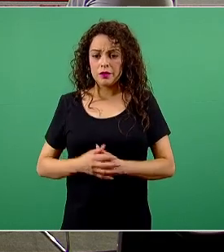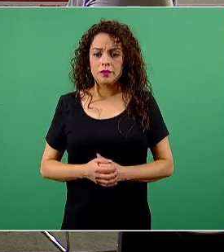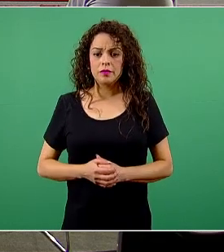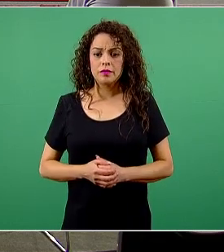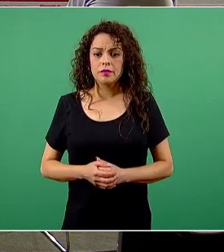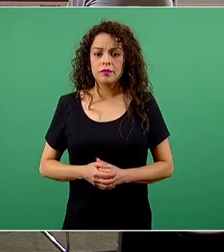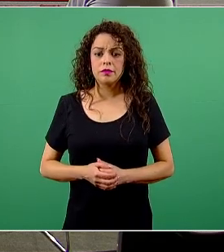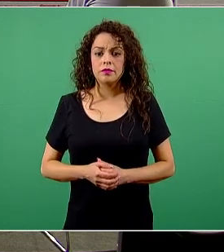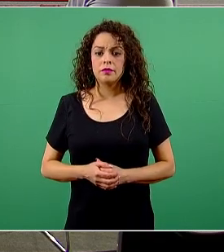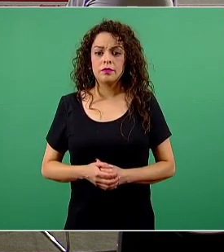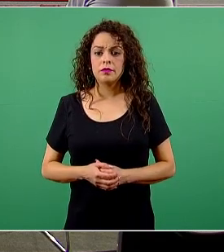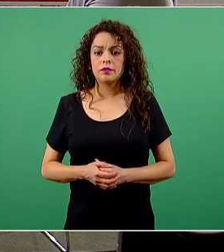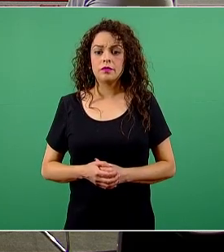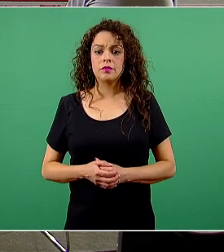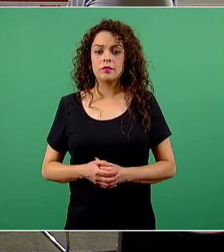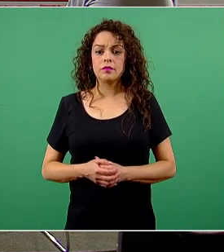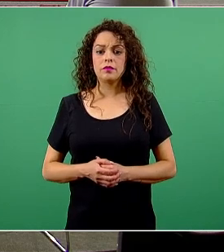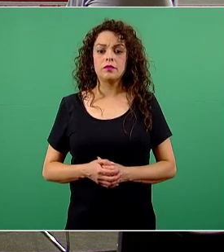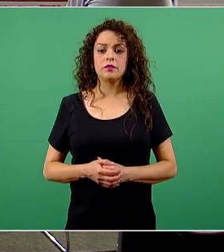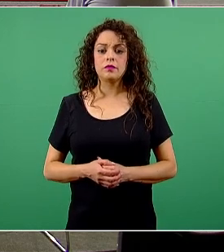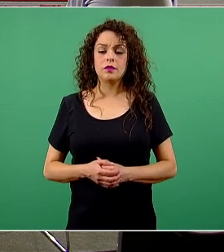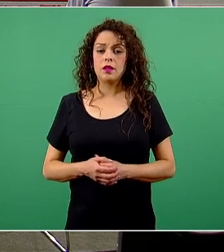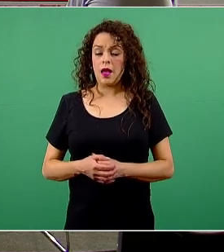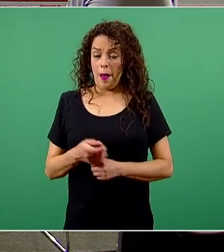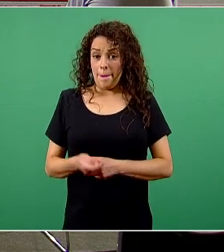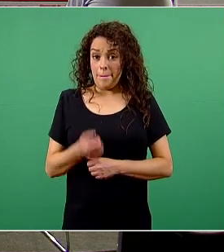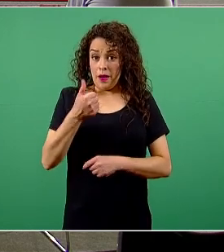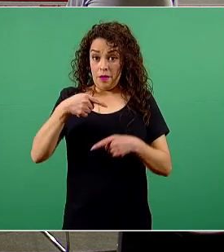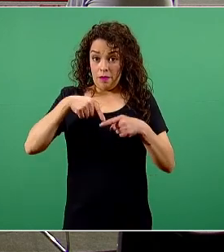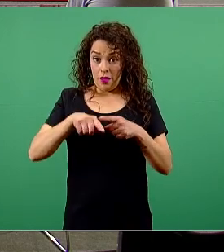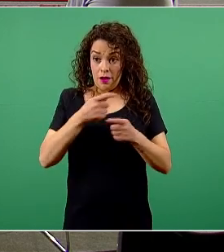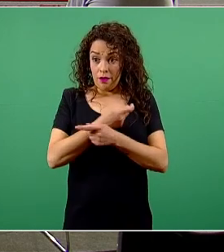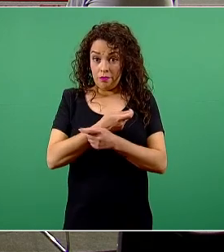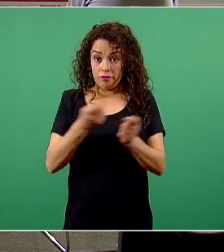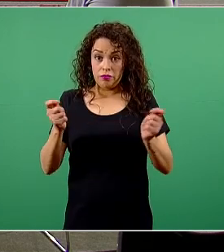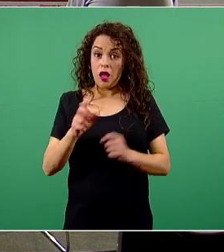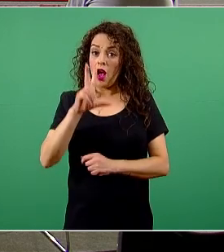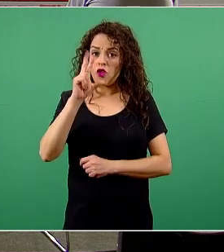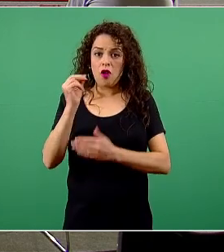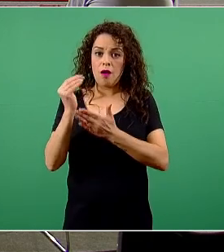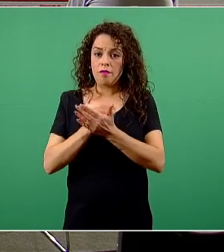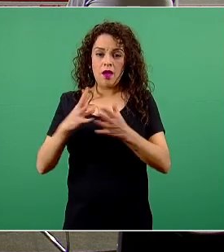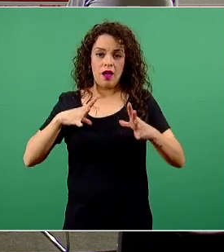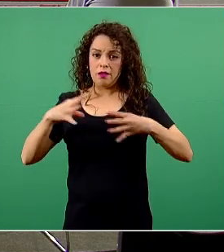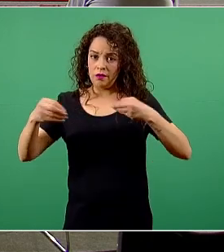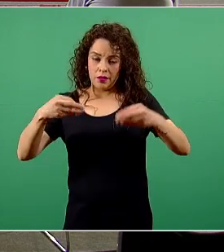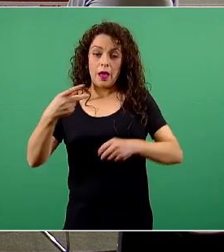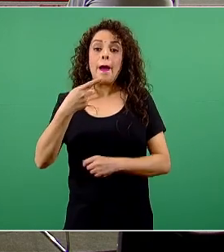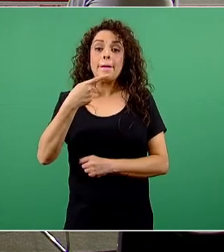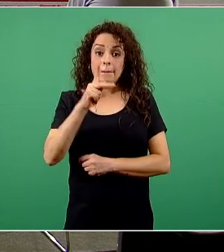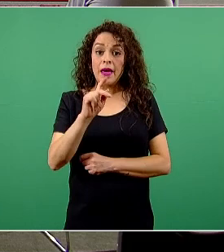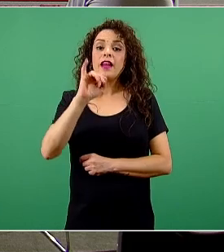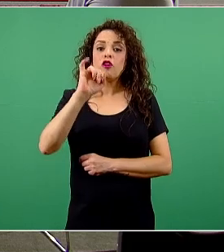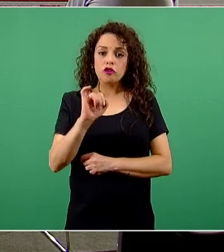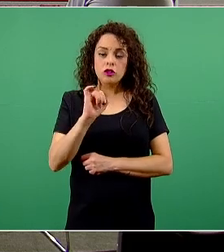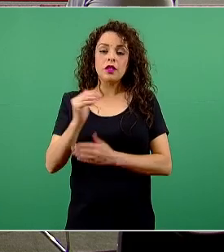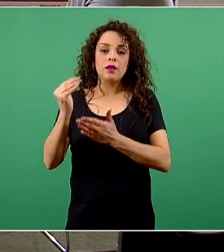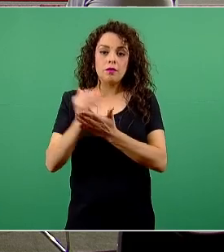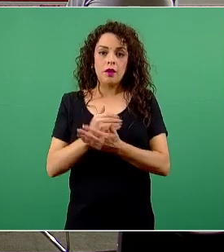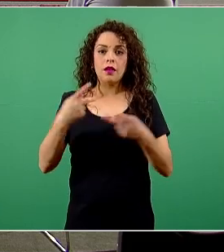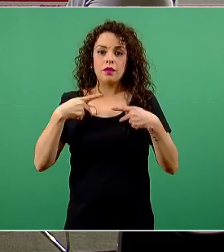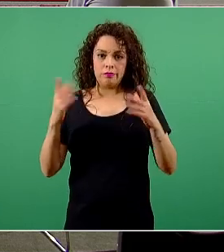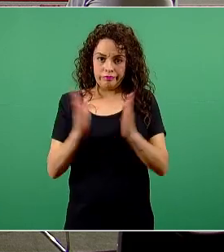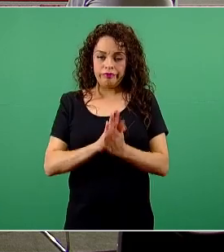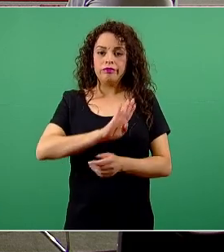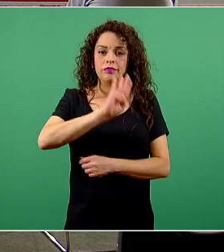no disminuya los contagios, sí disminuye de manera importante la mortalidad y sobre todo porque el Gobierno de México priorizó a aquellos que son